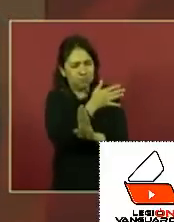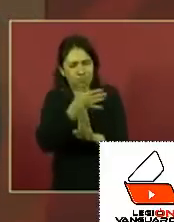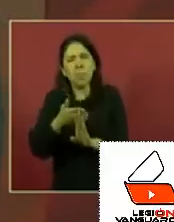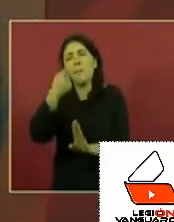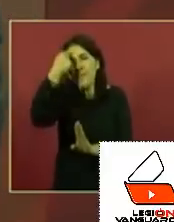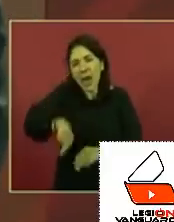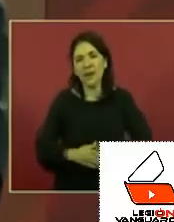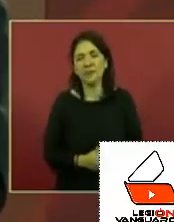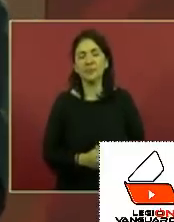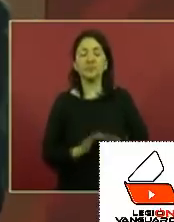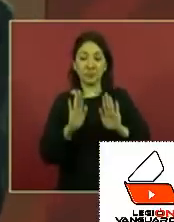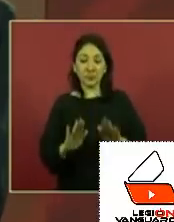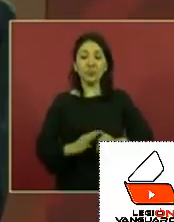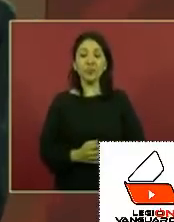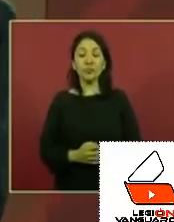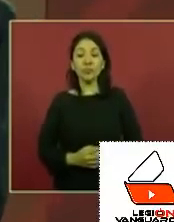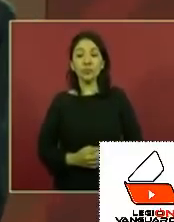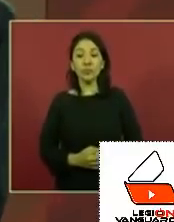A qué